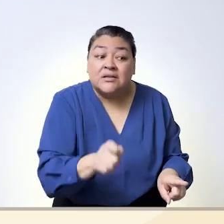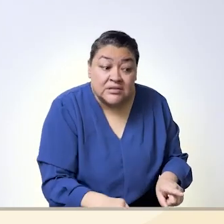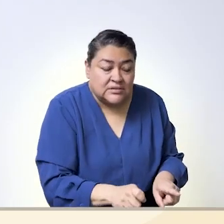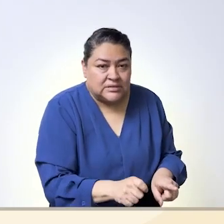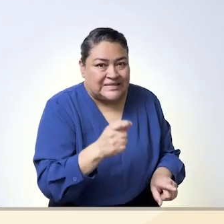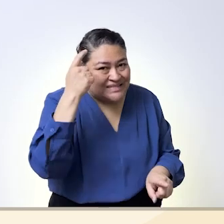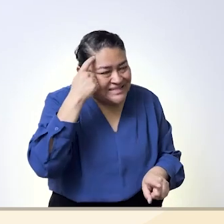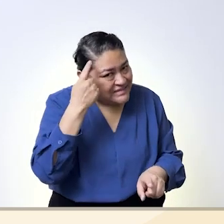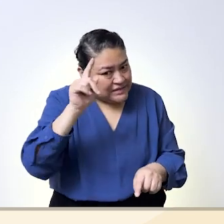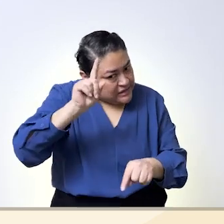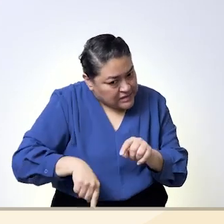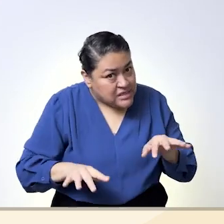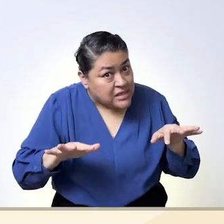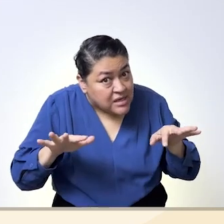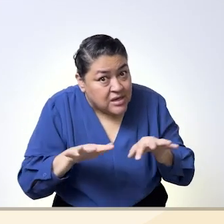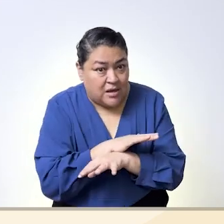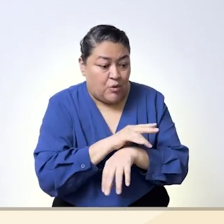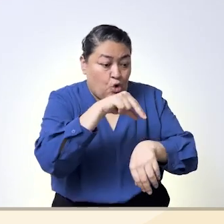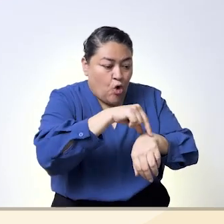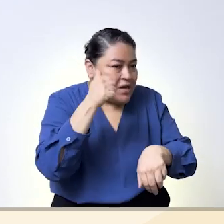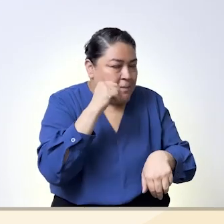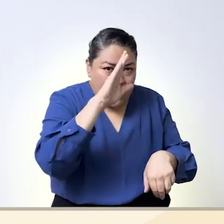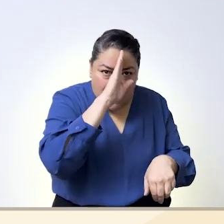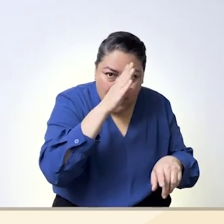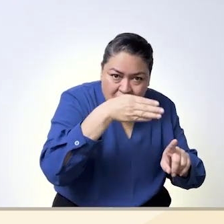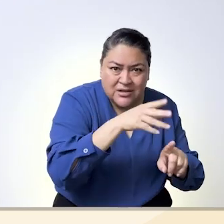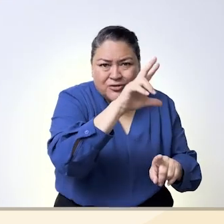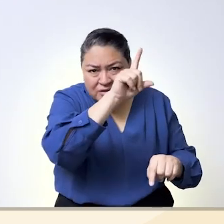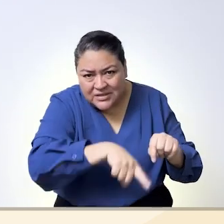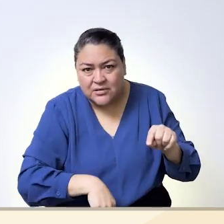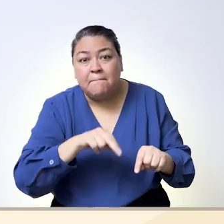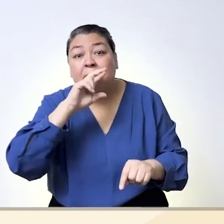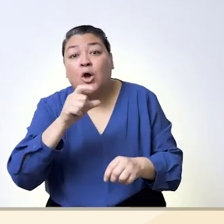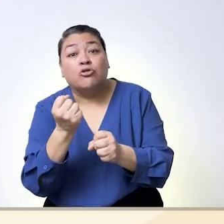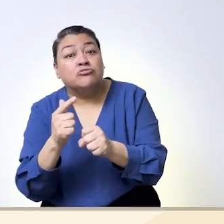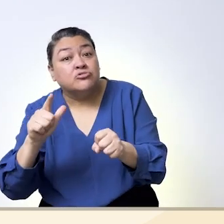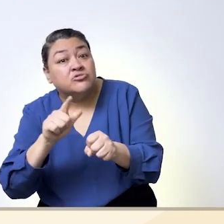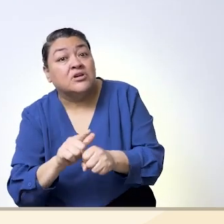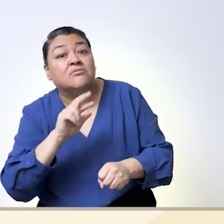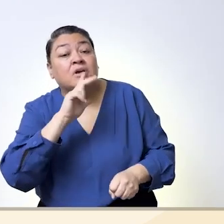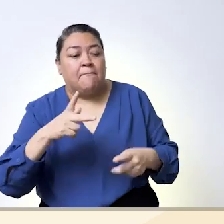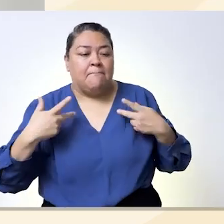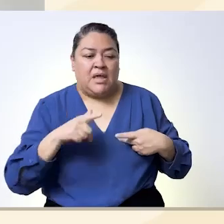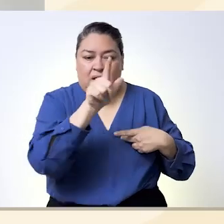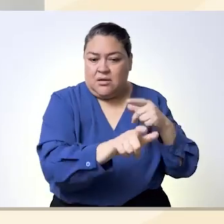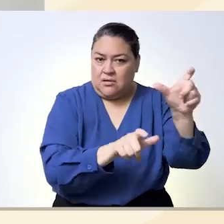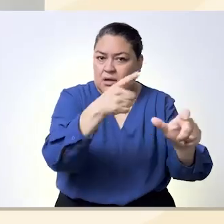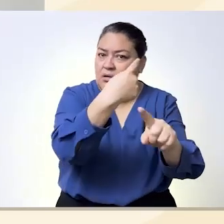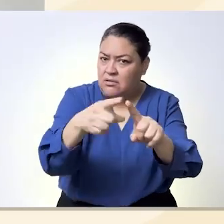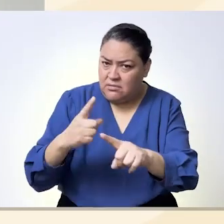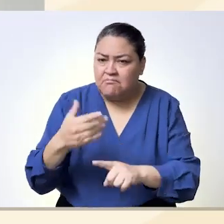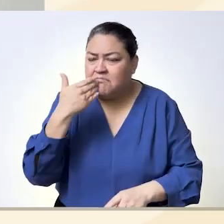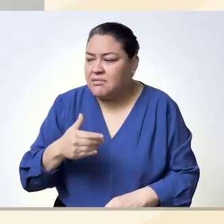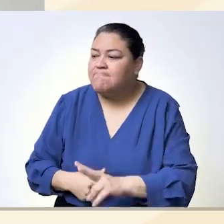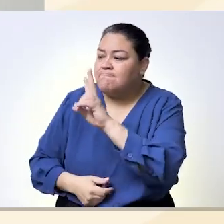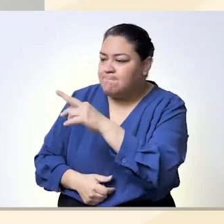desde un lugar como que fuera un problema. Entonces hay que romper este modelo médico, hay que abandonar el modelo médico. lo que dice también Yoa, de